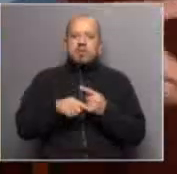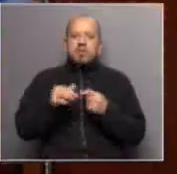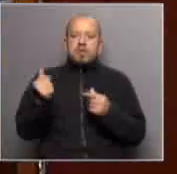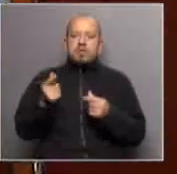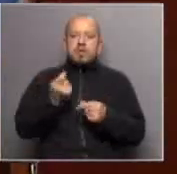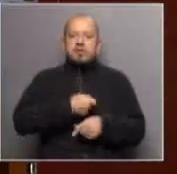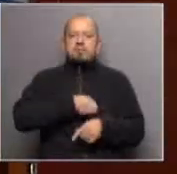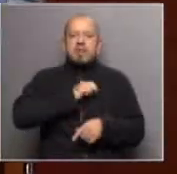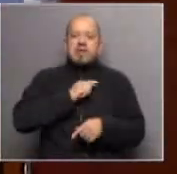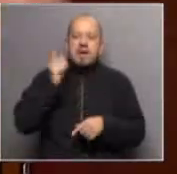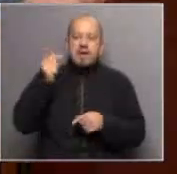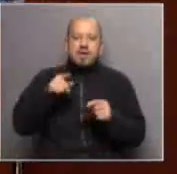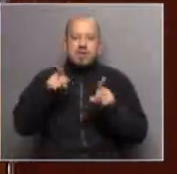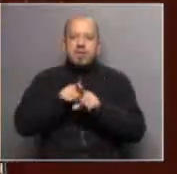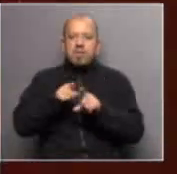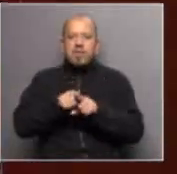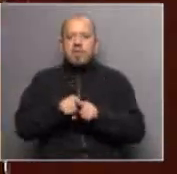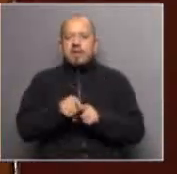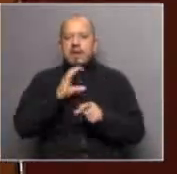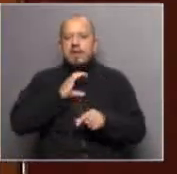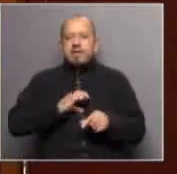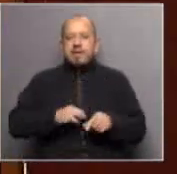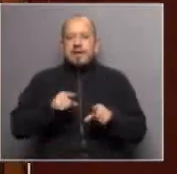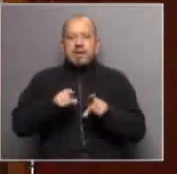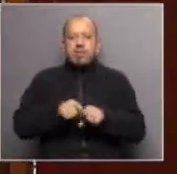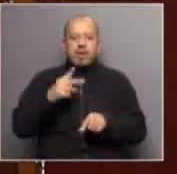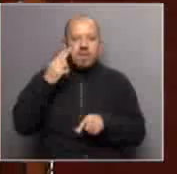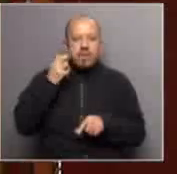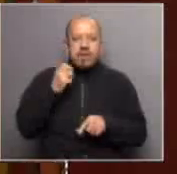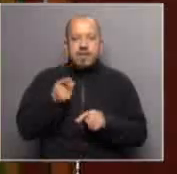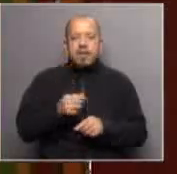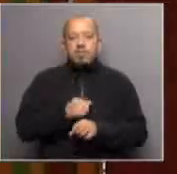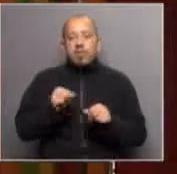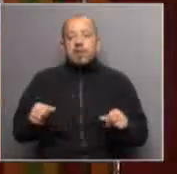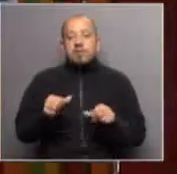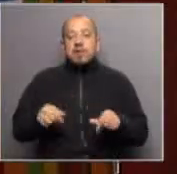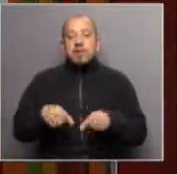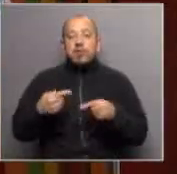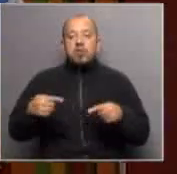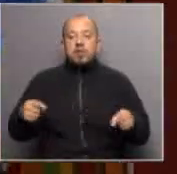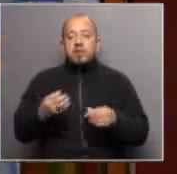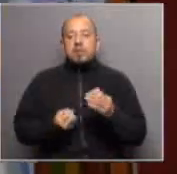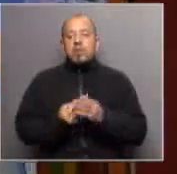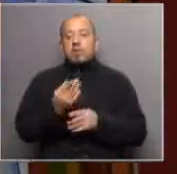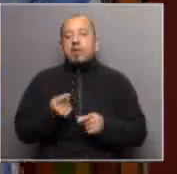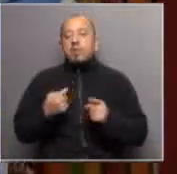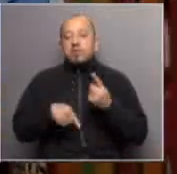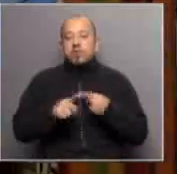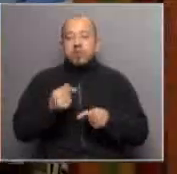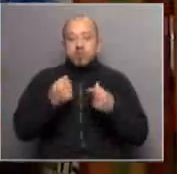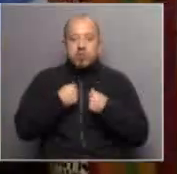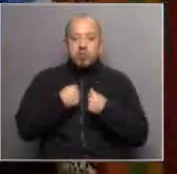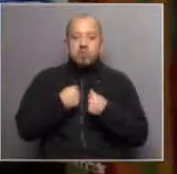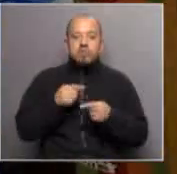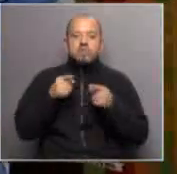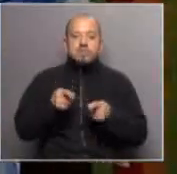españoles, de la posguerra, y bueno, y tratar de hacer cosas nuevas y cosas distintas. Y bueno, nosotros nacimos un